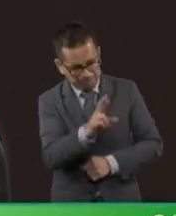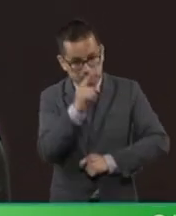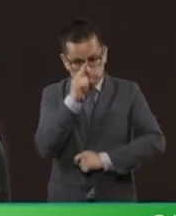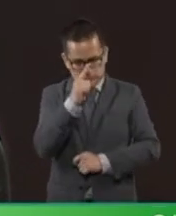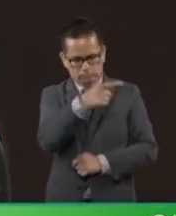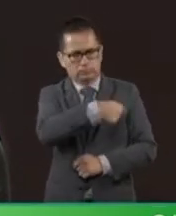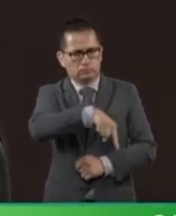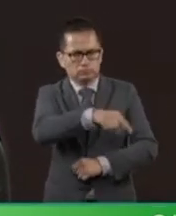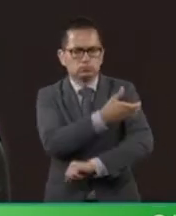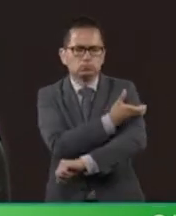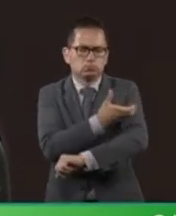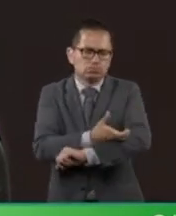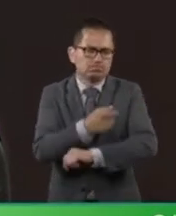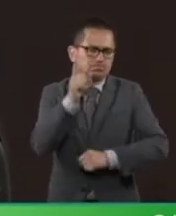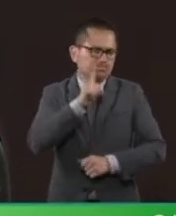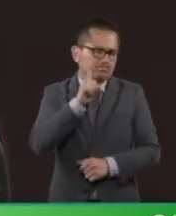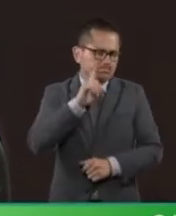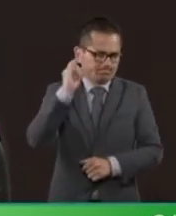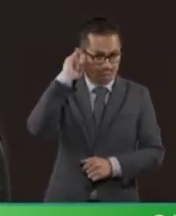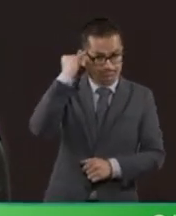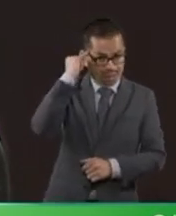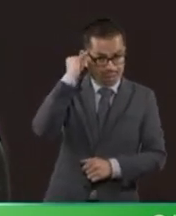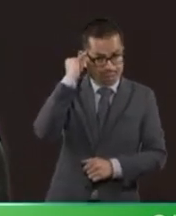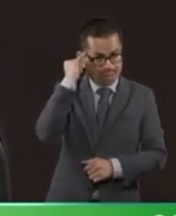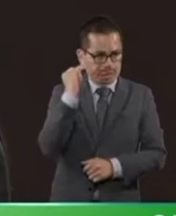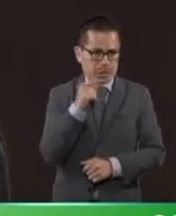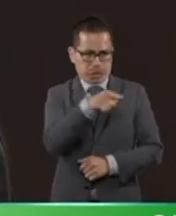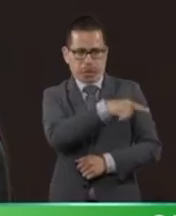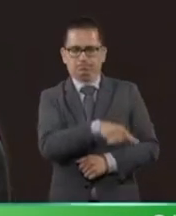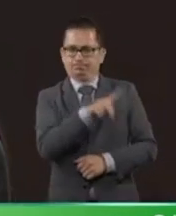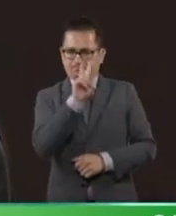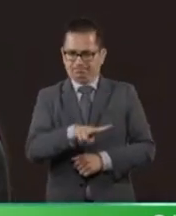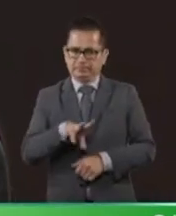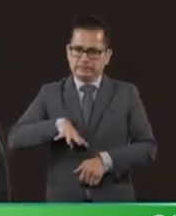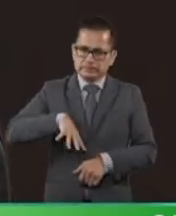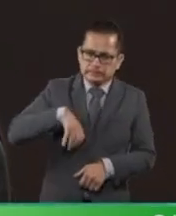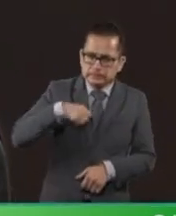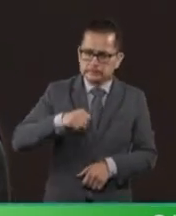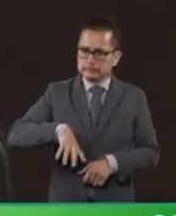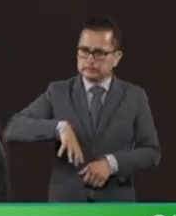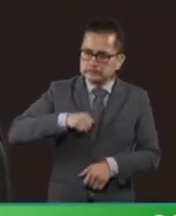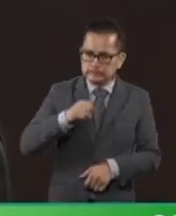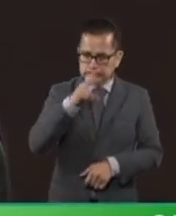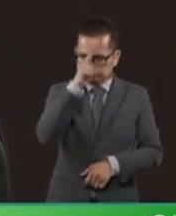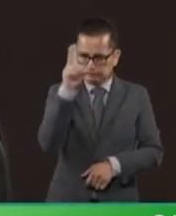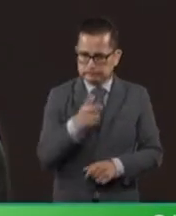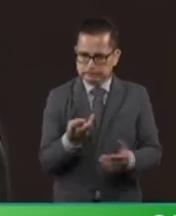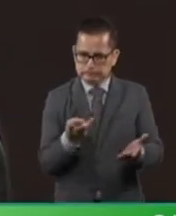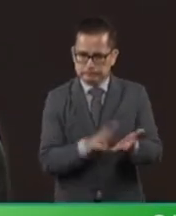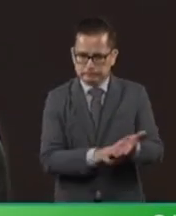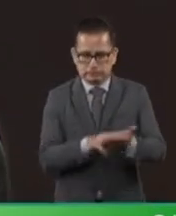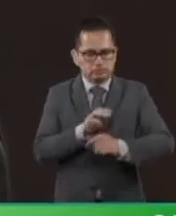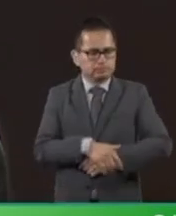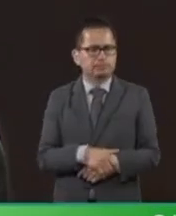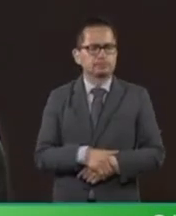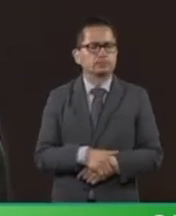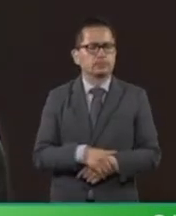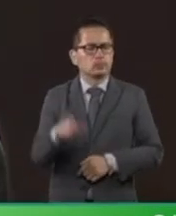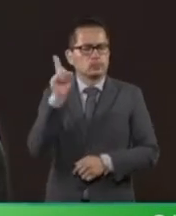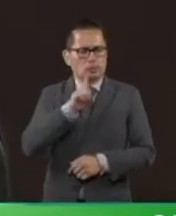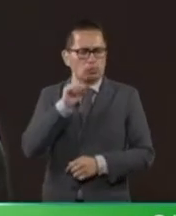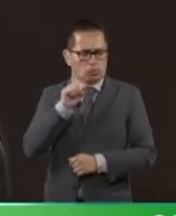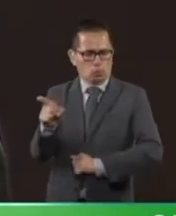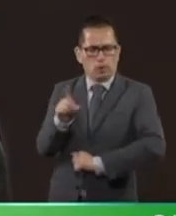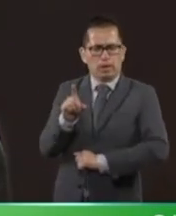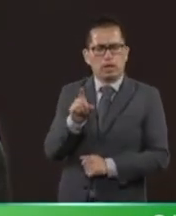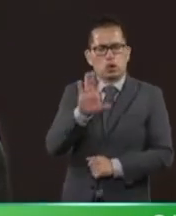mujeres indígenas, que les ha costado el triple llegar a donde han llegado. Decía la comandante Ramona, quiero